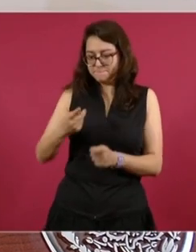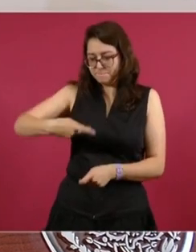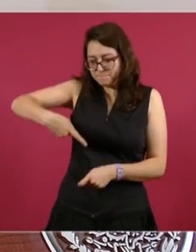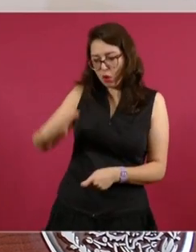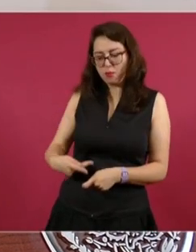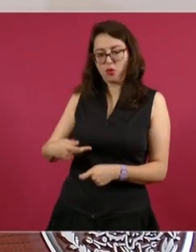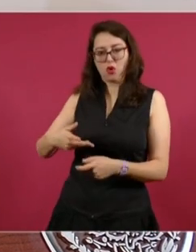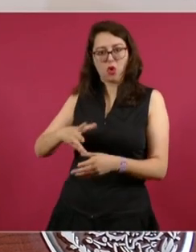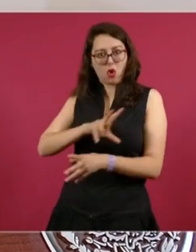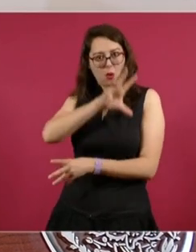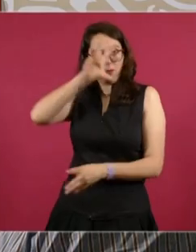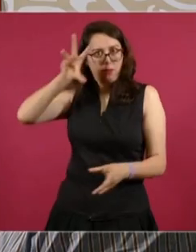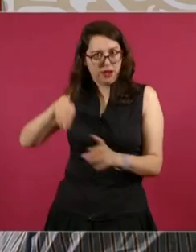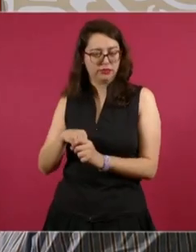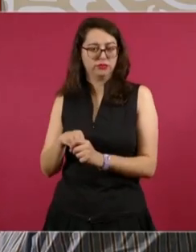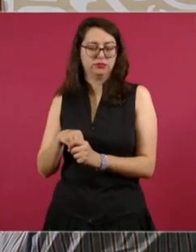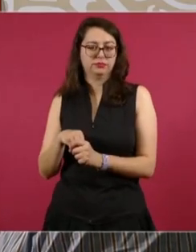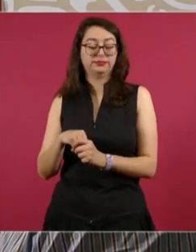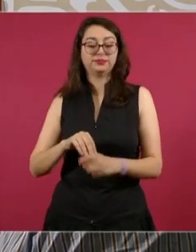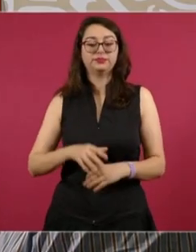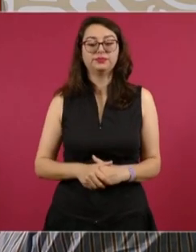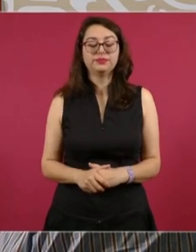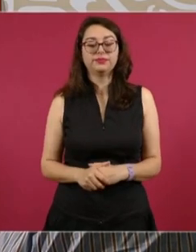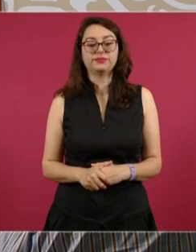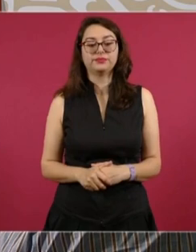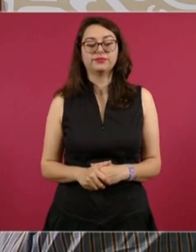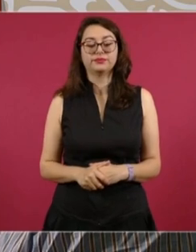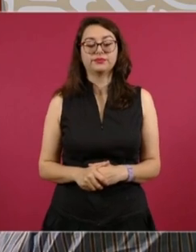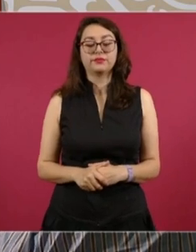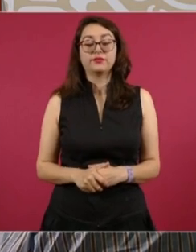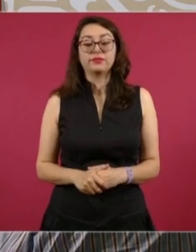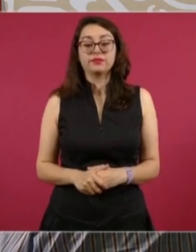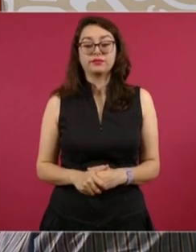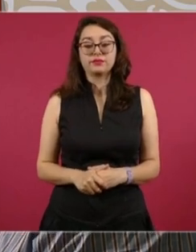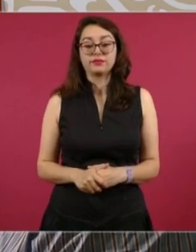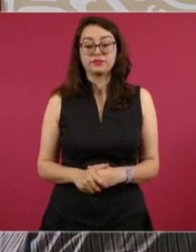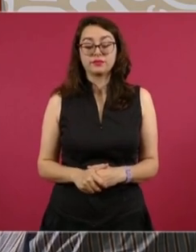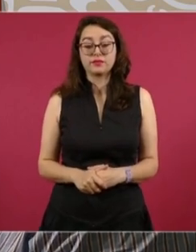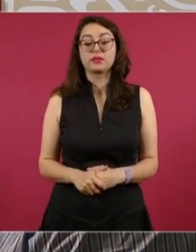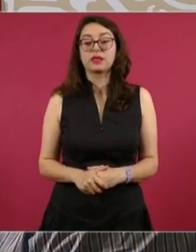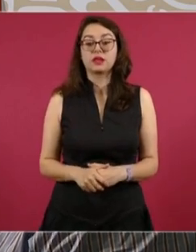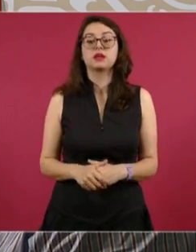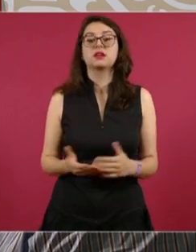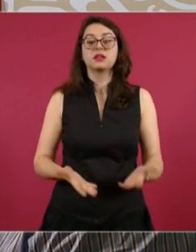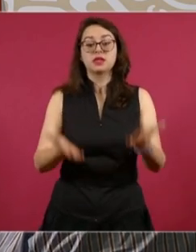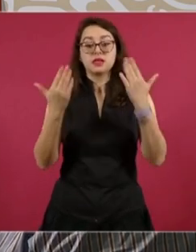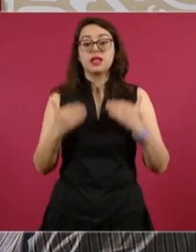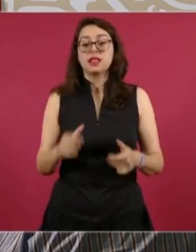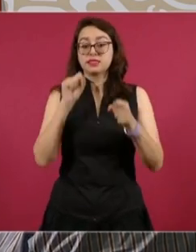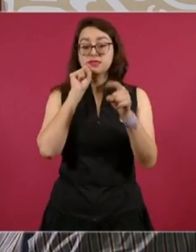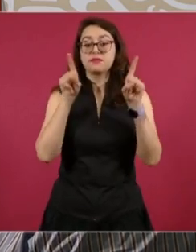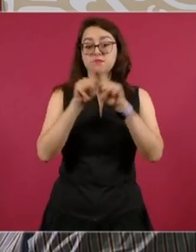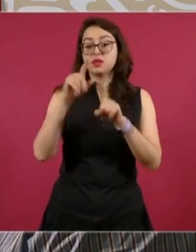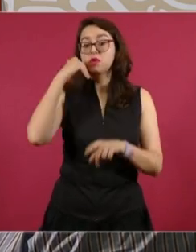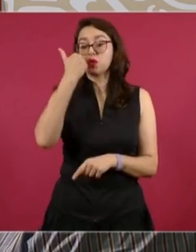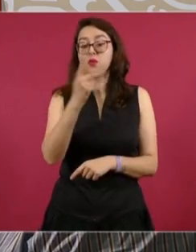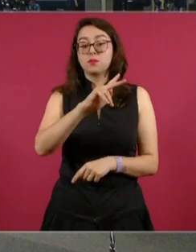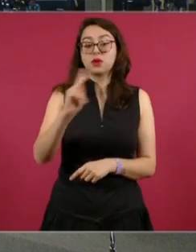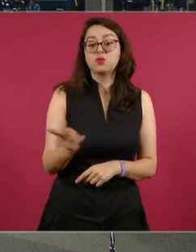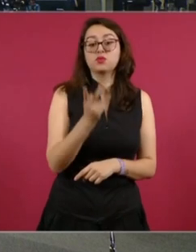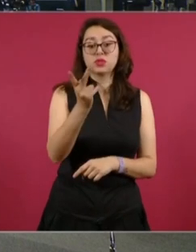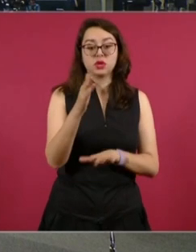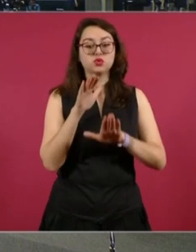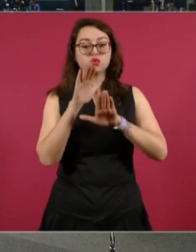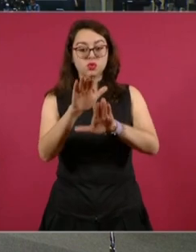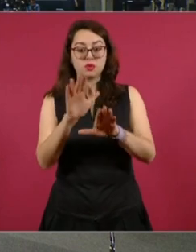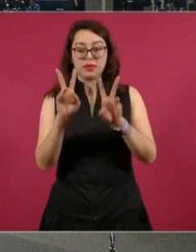Muy bien, presidente. También quisiera abordar el tema hospitalario sobre los 9 hospitales